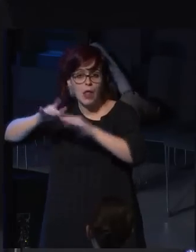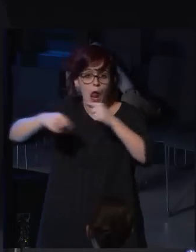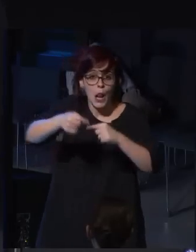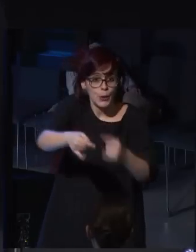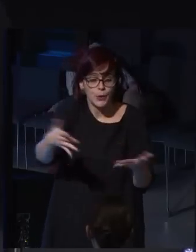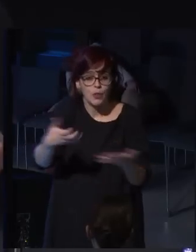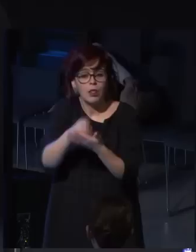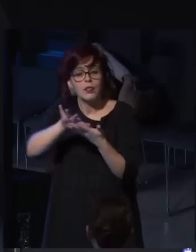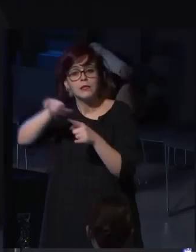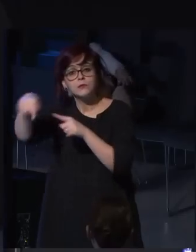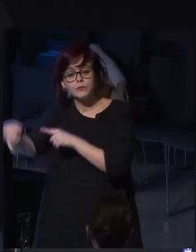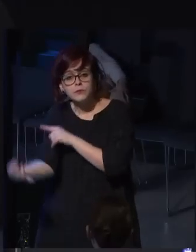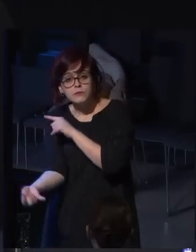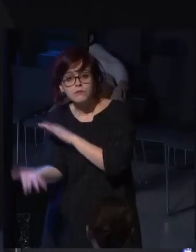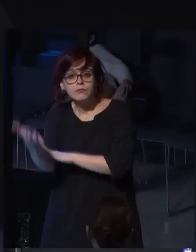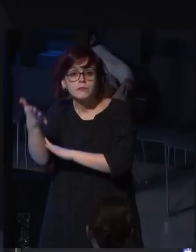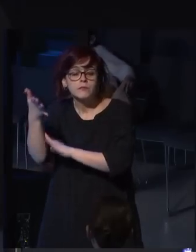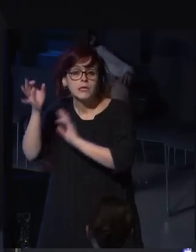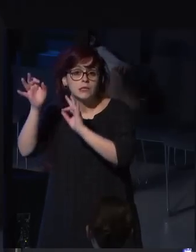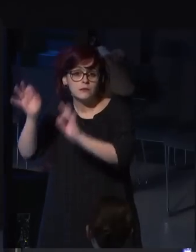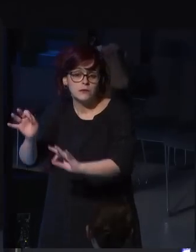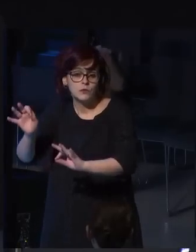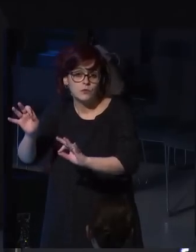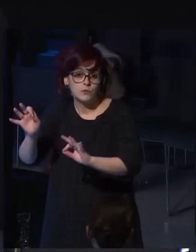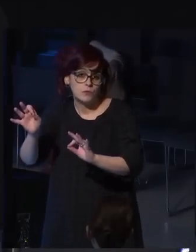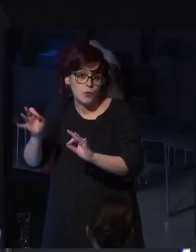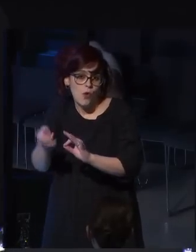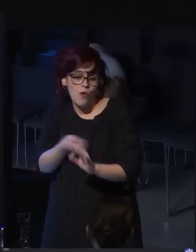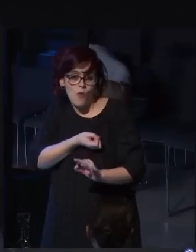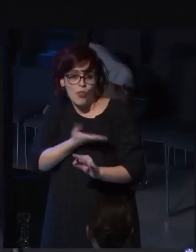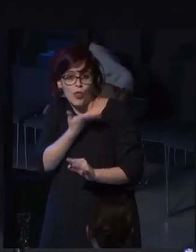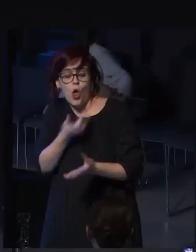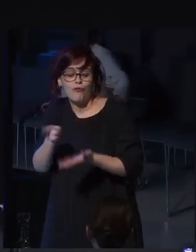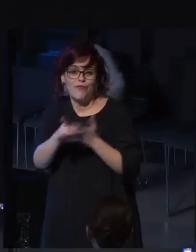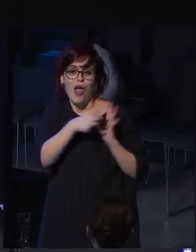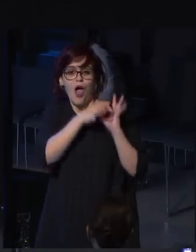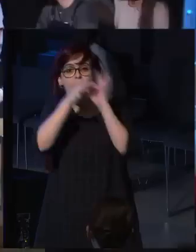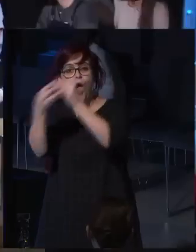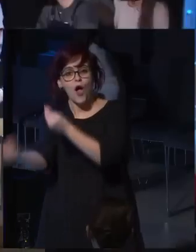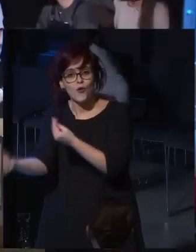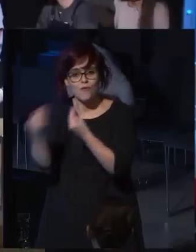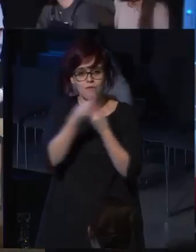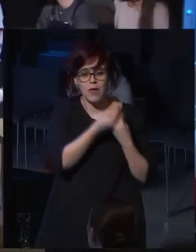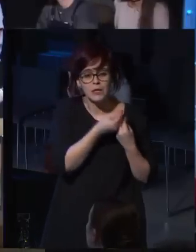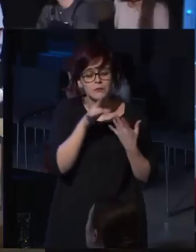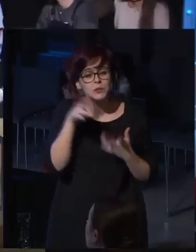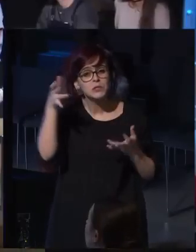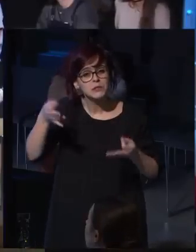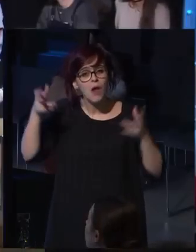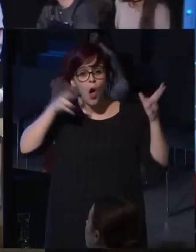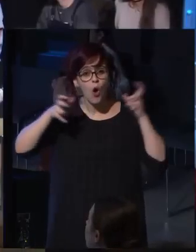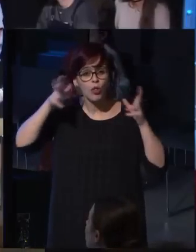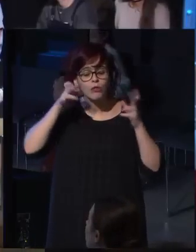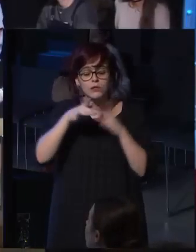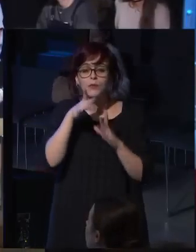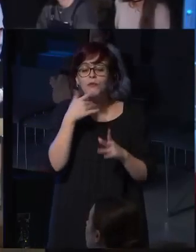analógicos y traducirlos en esa misma o acompañar esa emoción, ¿no? Toda una emoción que se resume en lo que tenemos nosotros siempre en los oídos. Tengo